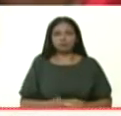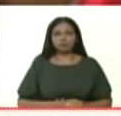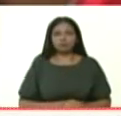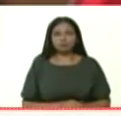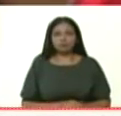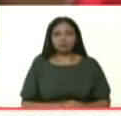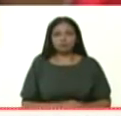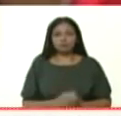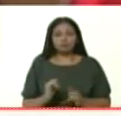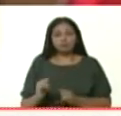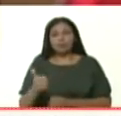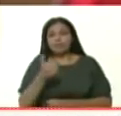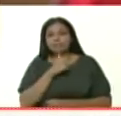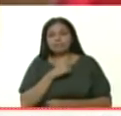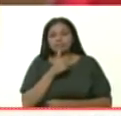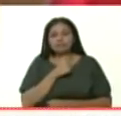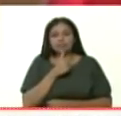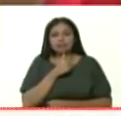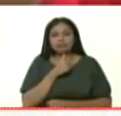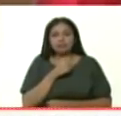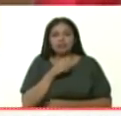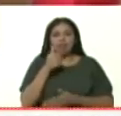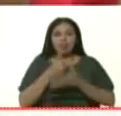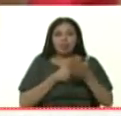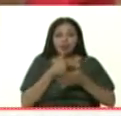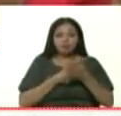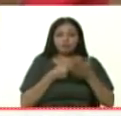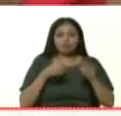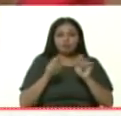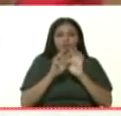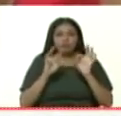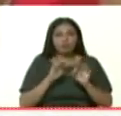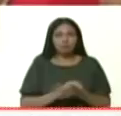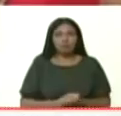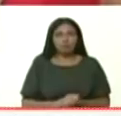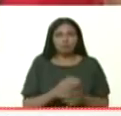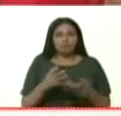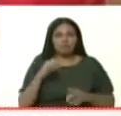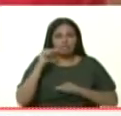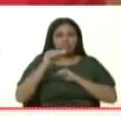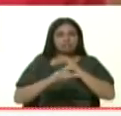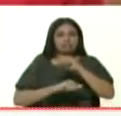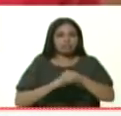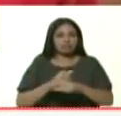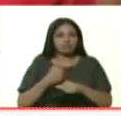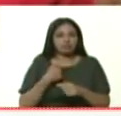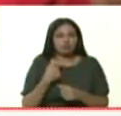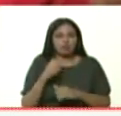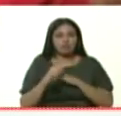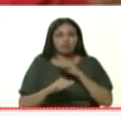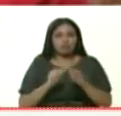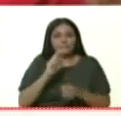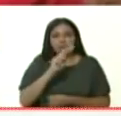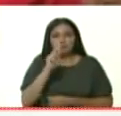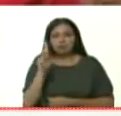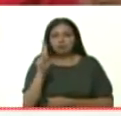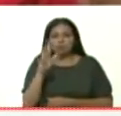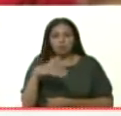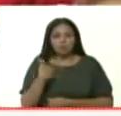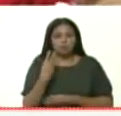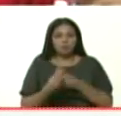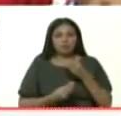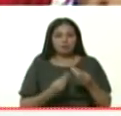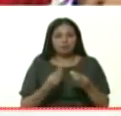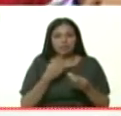Esa resistencia y esa lucha que lleva ya siglos, ya en el siglo XXI, pudiéramos